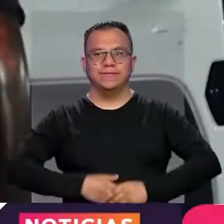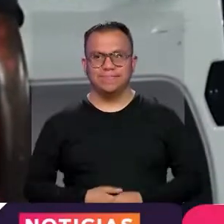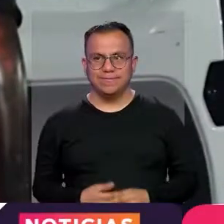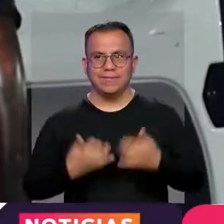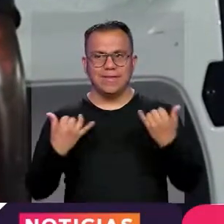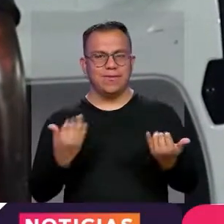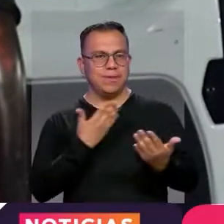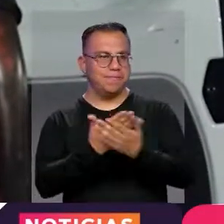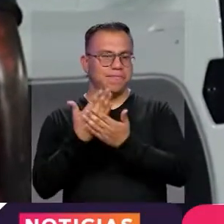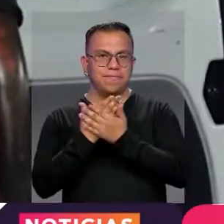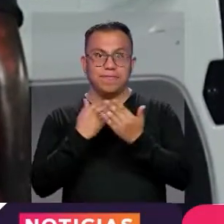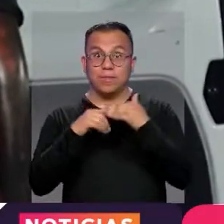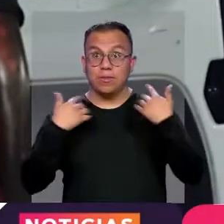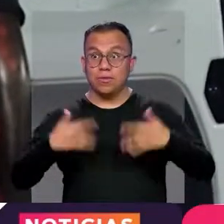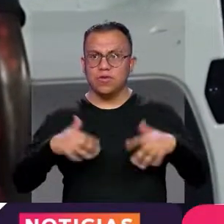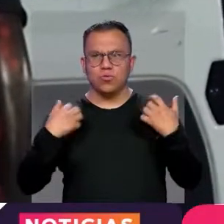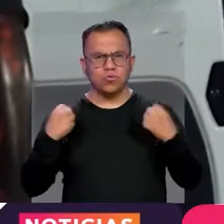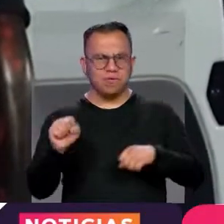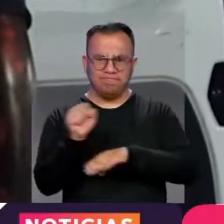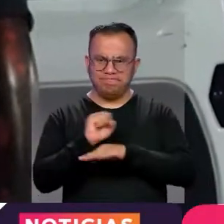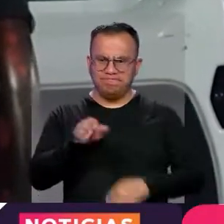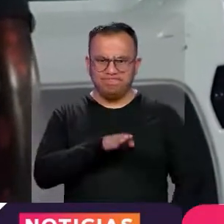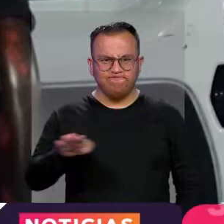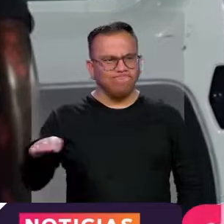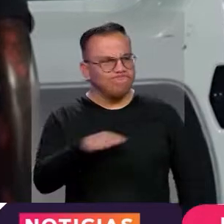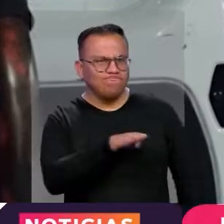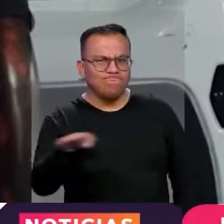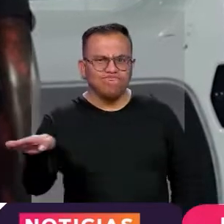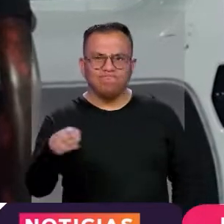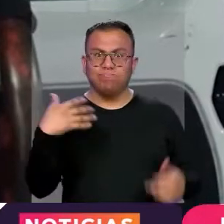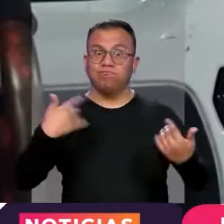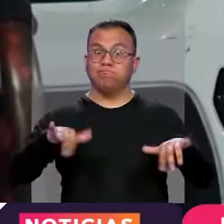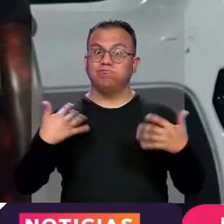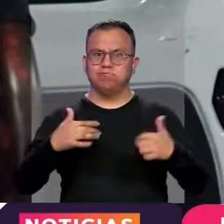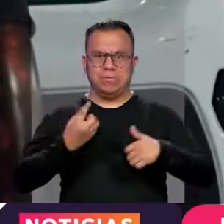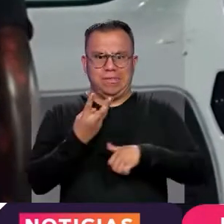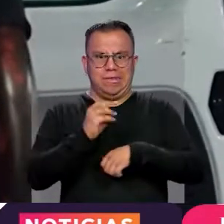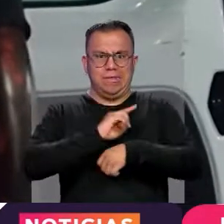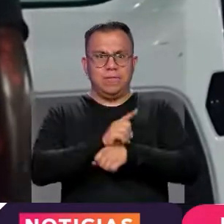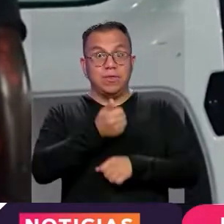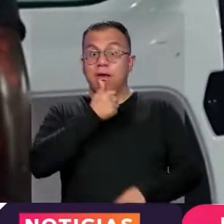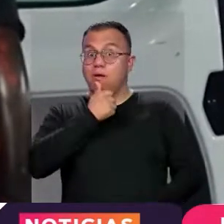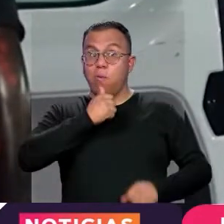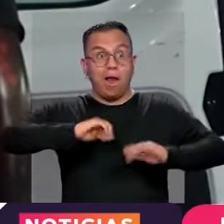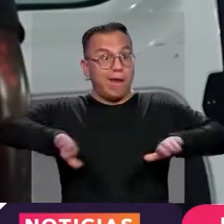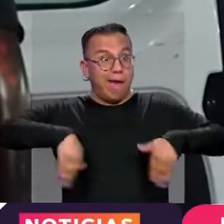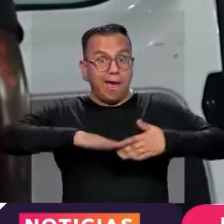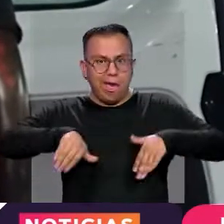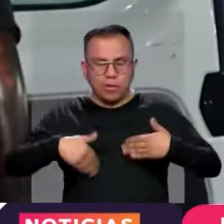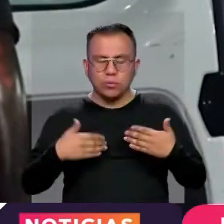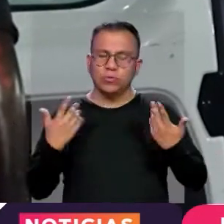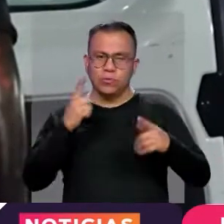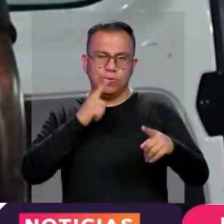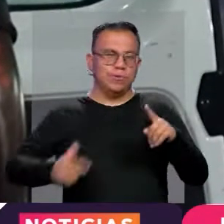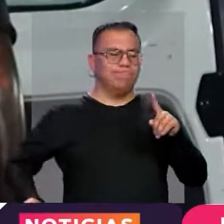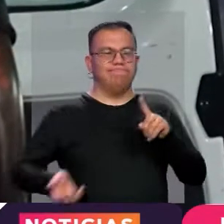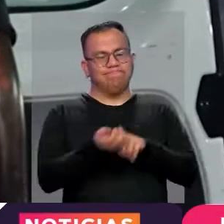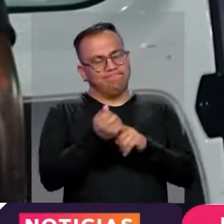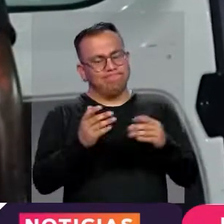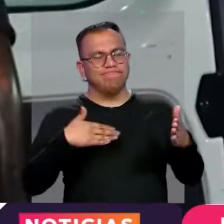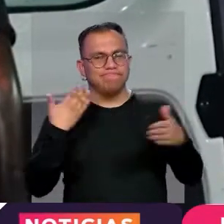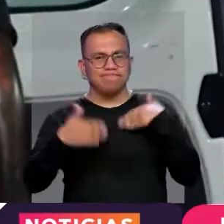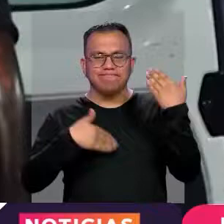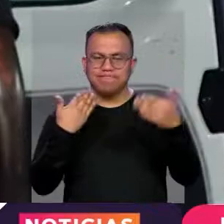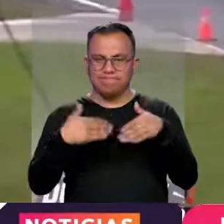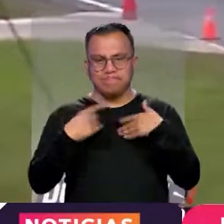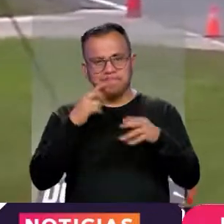un poco de suerte, el carro muy, muy duradero, aguantó demasiado para aguantar más de media hora sin agua, nos llevó a la meta y bueno, muy contentos